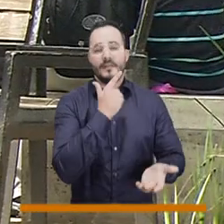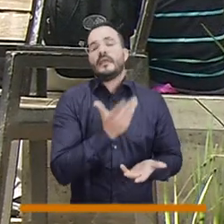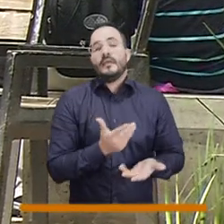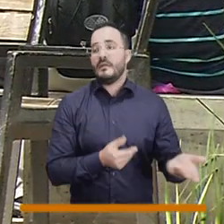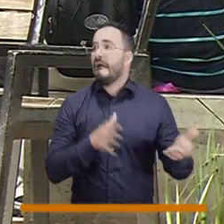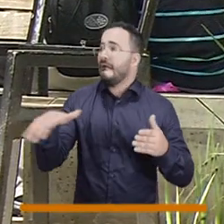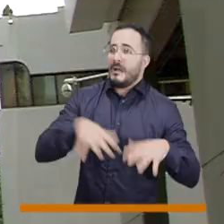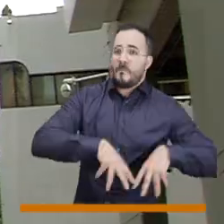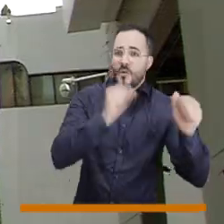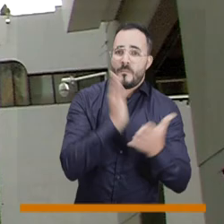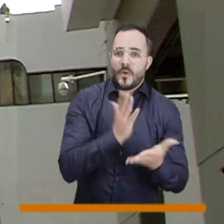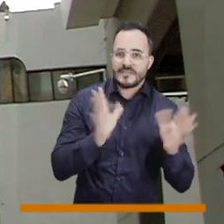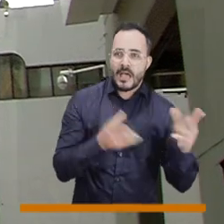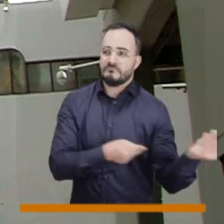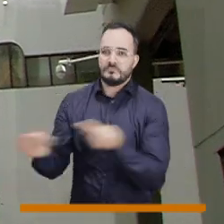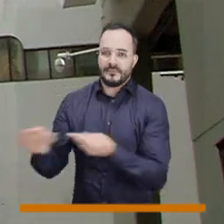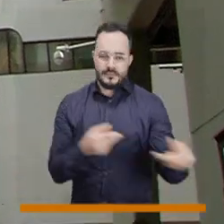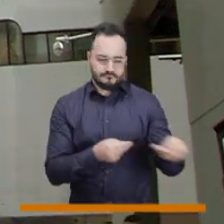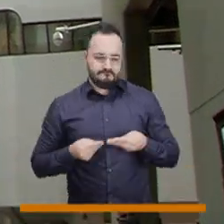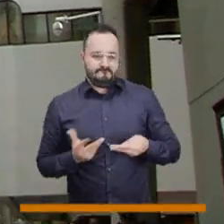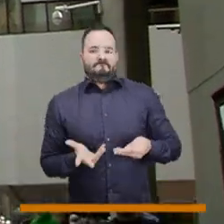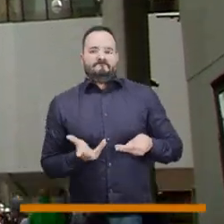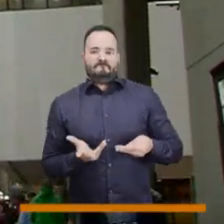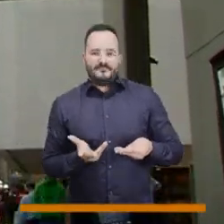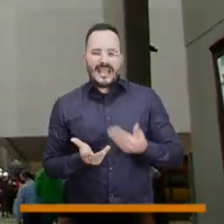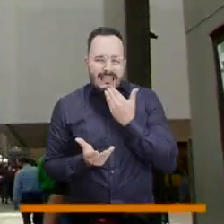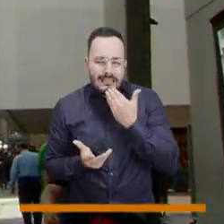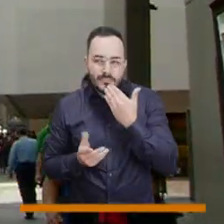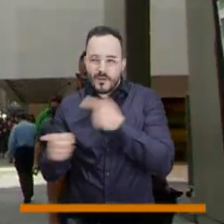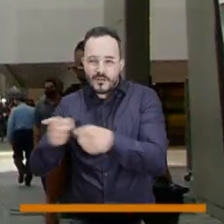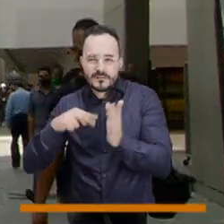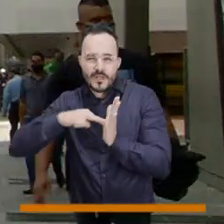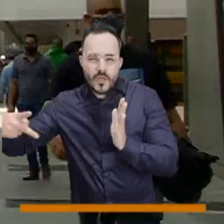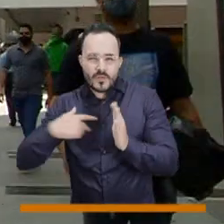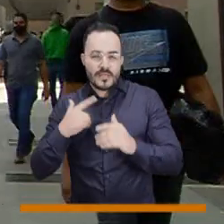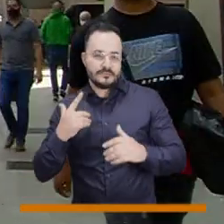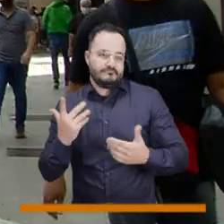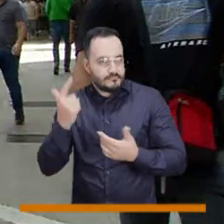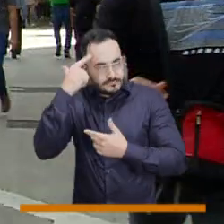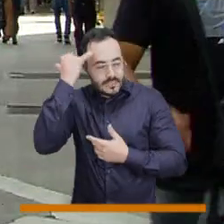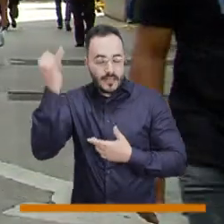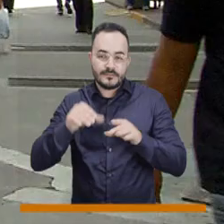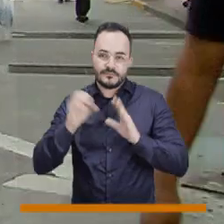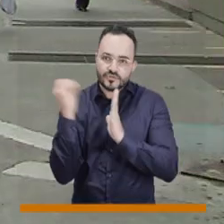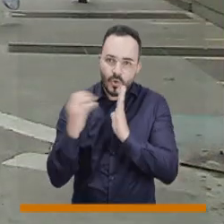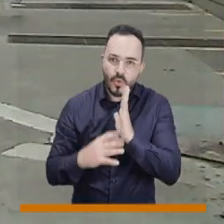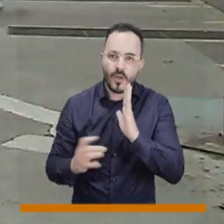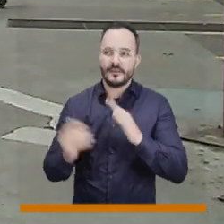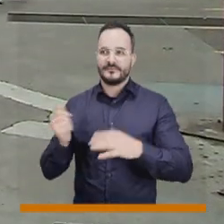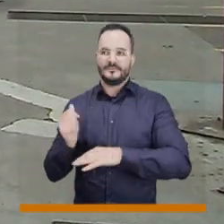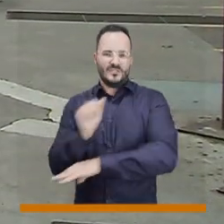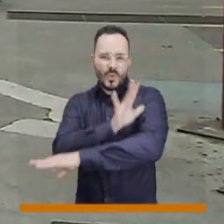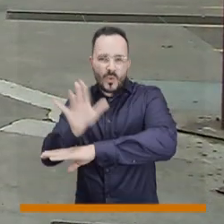hace es entregar un material probatorio cuando ya ocurrió el delito, insisto en la prevención del delito. Si nosotros empezáramos a articular, como lo decía el coronel,